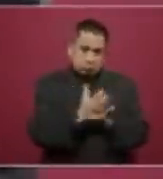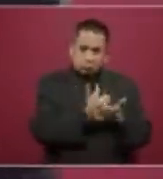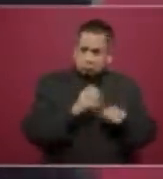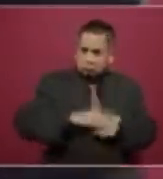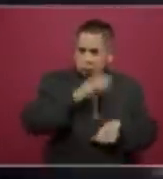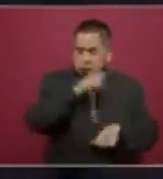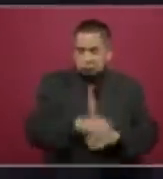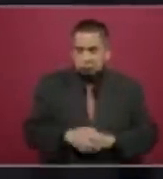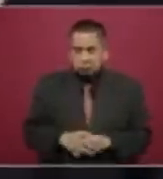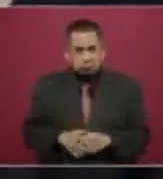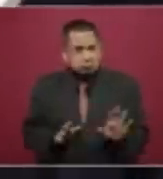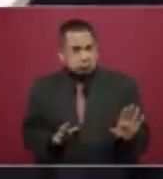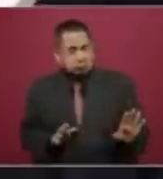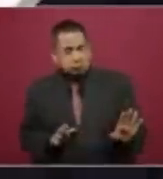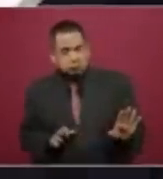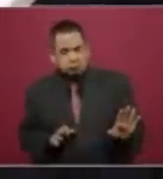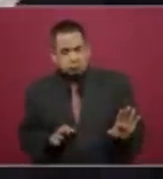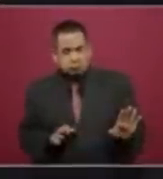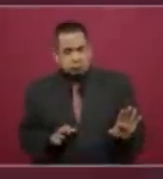Pero eso es